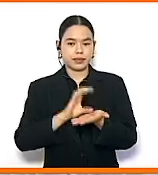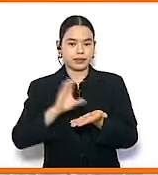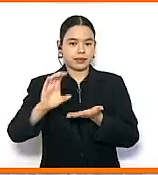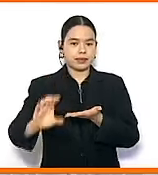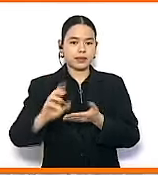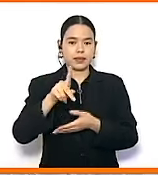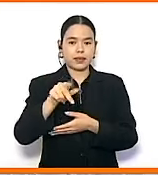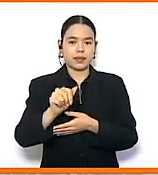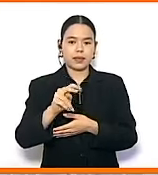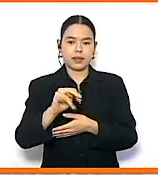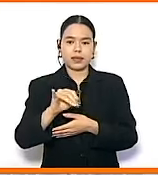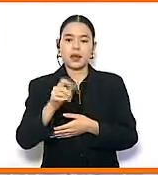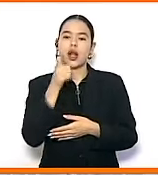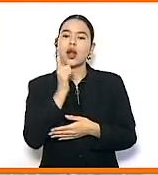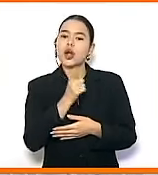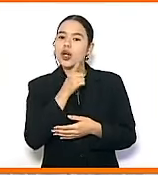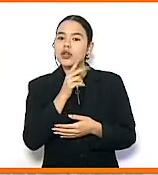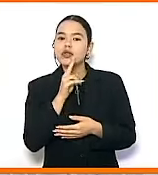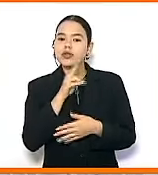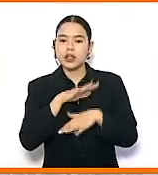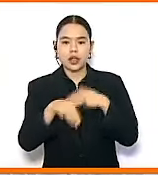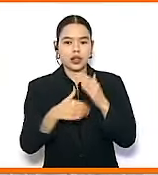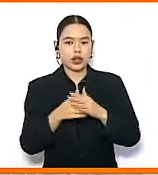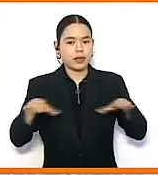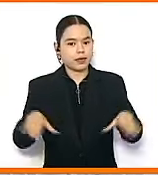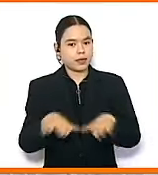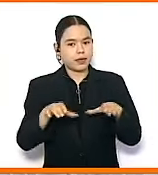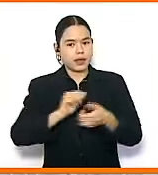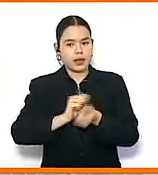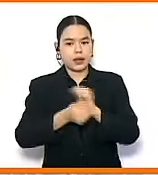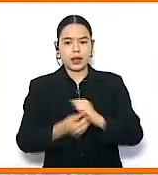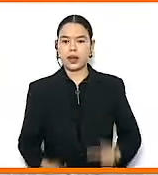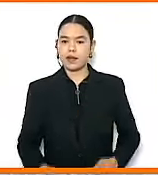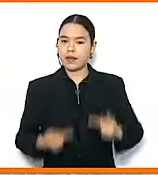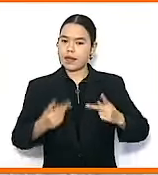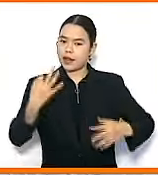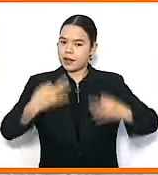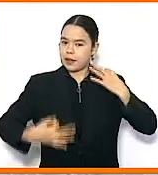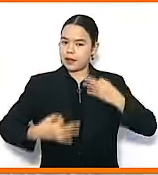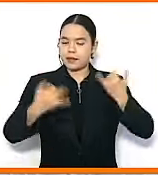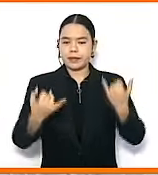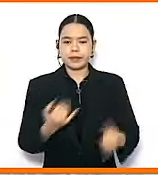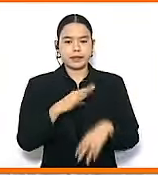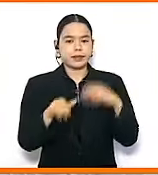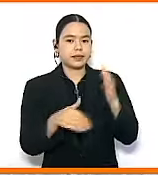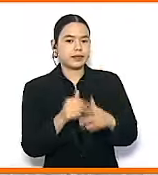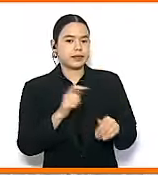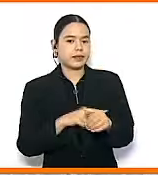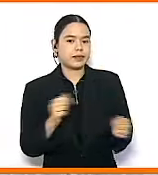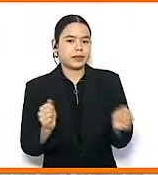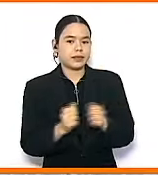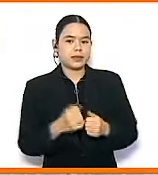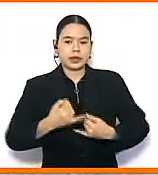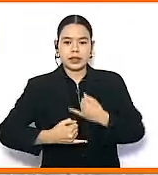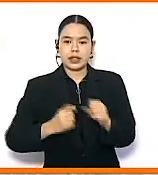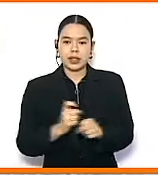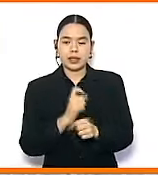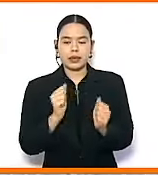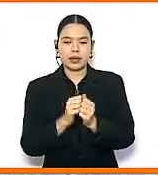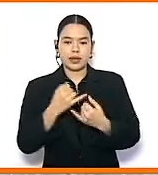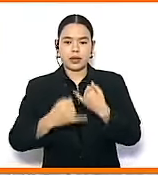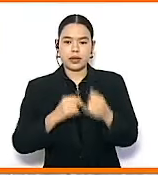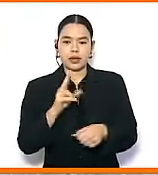PANI Loto Honduras, así que continuamos cambiando vidas siempre con alegría. Y ahora sí, Kate está lista para ganar mucho más con Juga